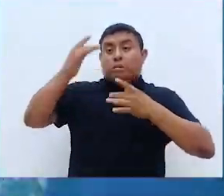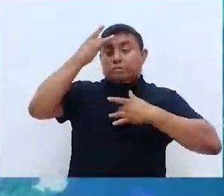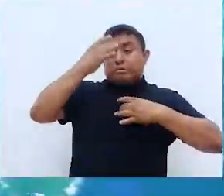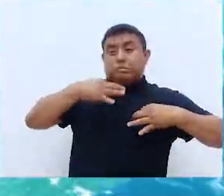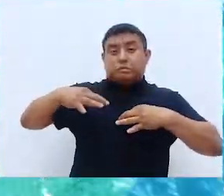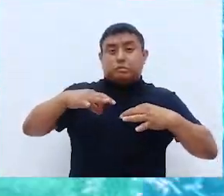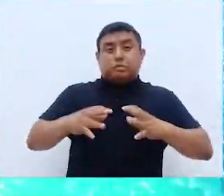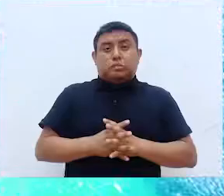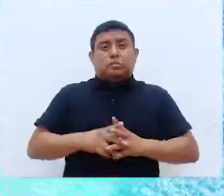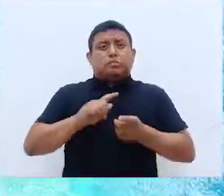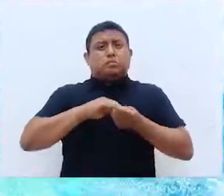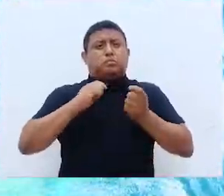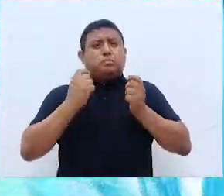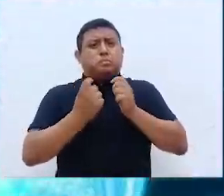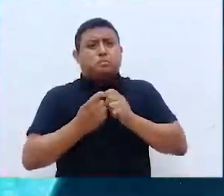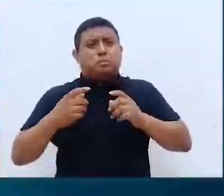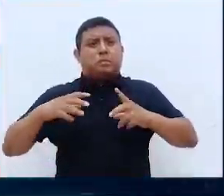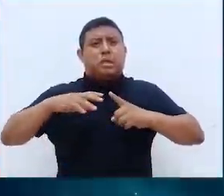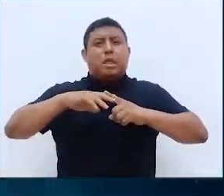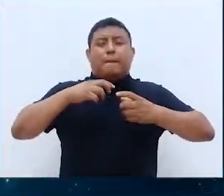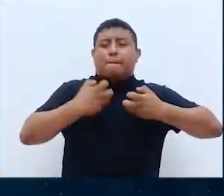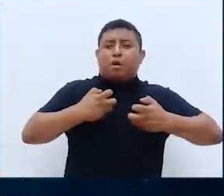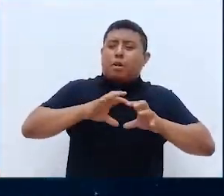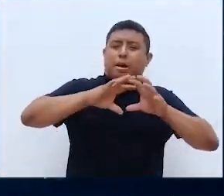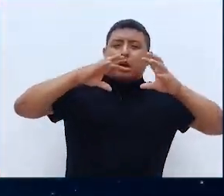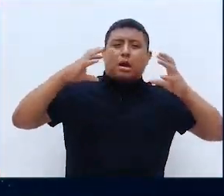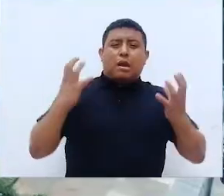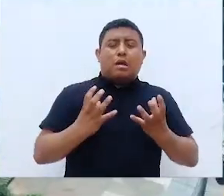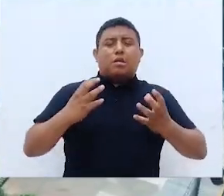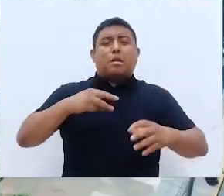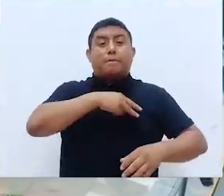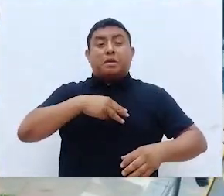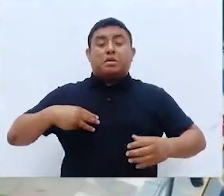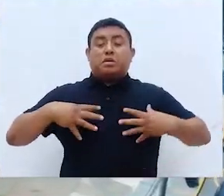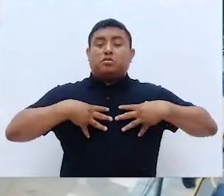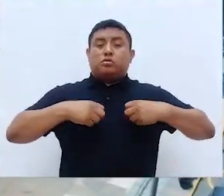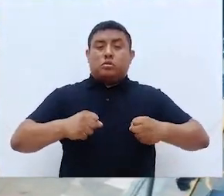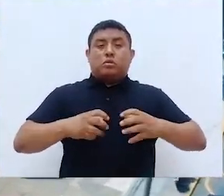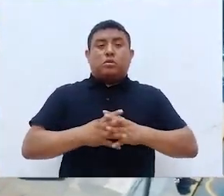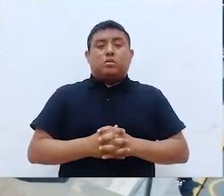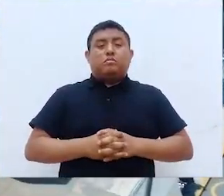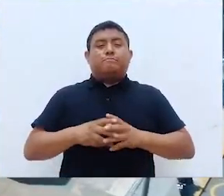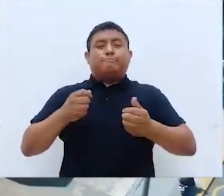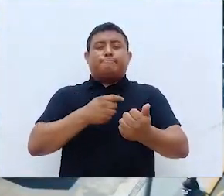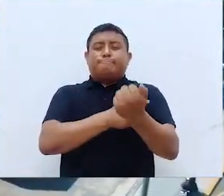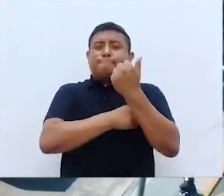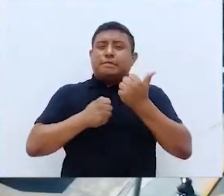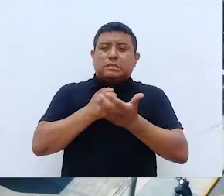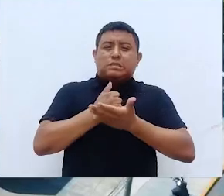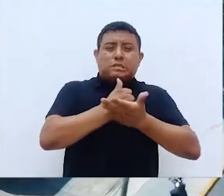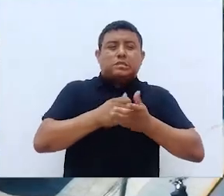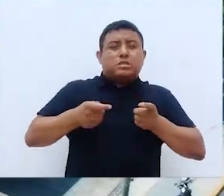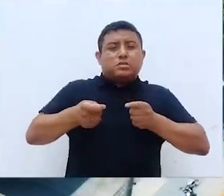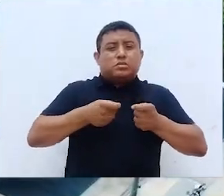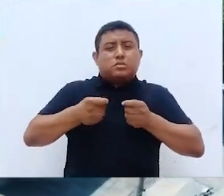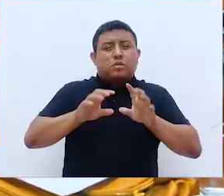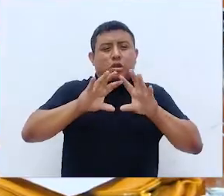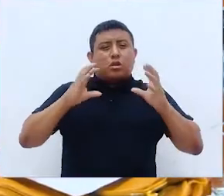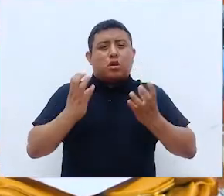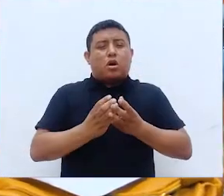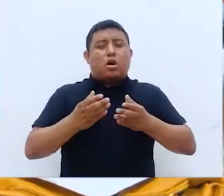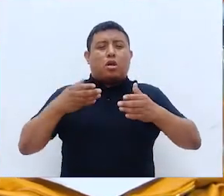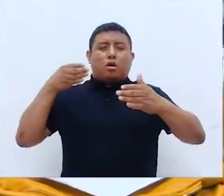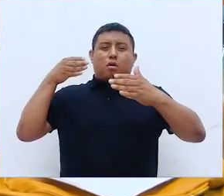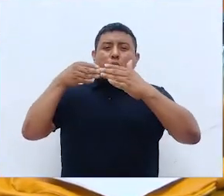resistencia antimicrobiana se ha convertido en una amenaza global, el Ministerio de Salud ha impulsado una estrategia integral